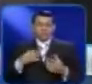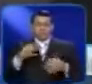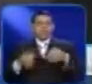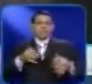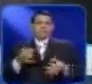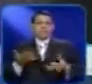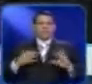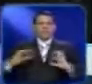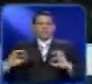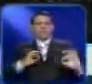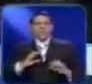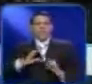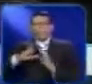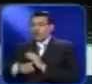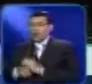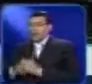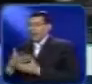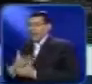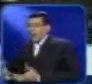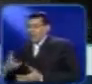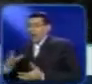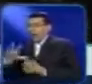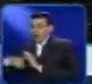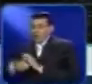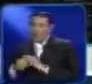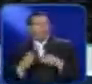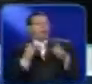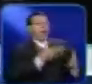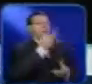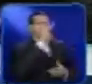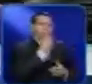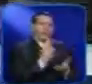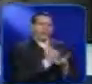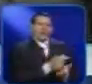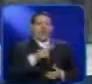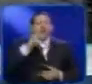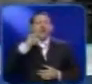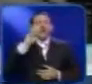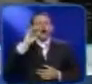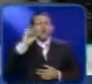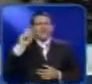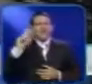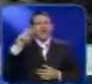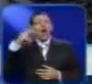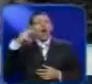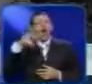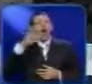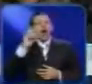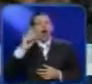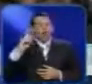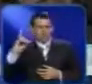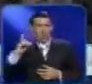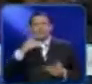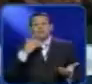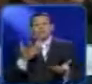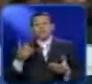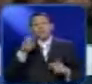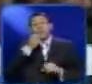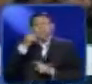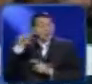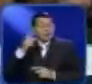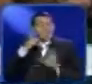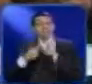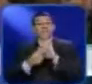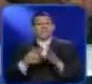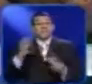el cual robaba a los ricos para darle a los pobres. También han especulado que posiblemente el espíritu altruista del legendario